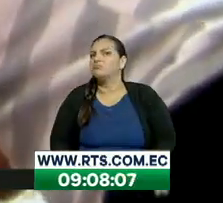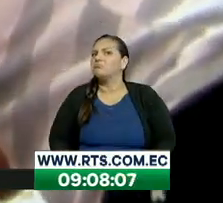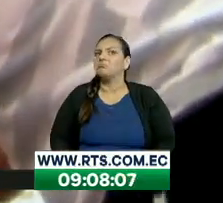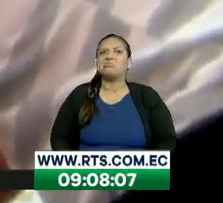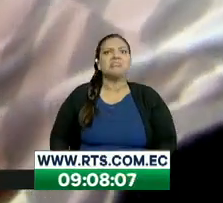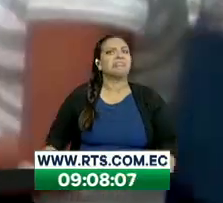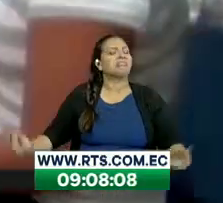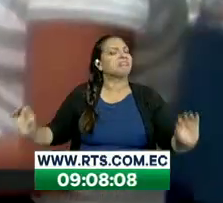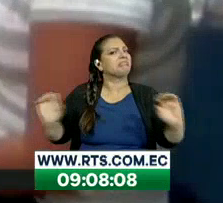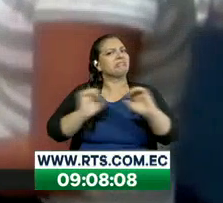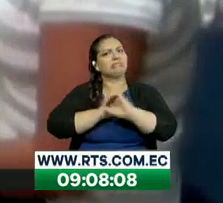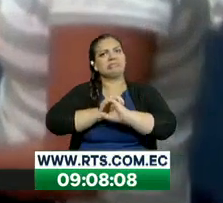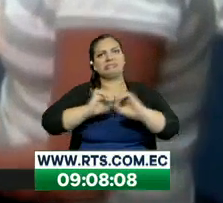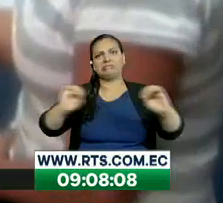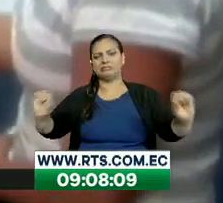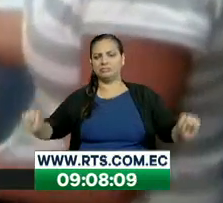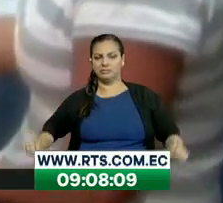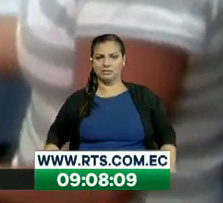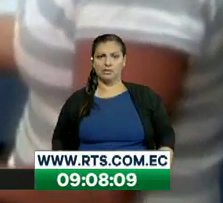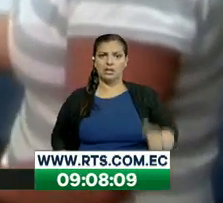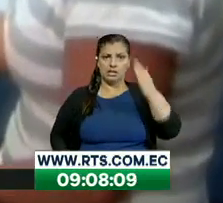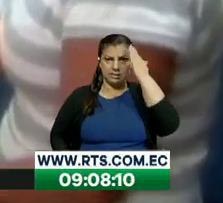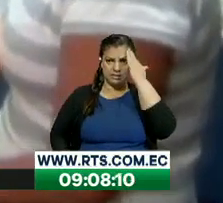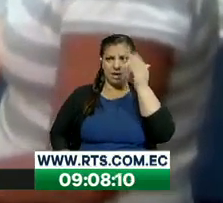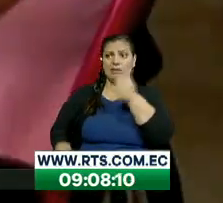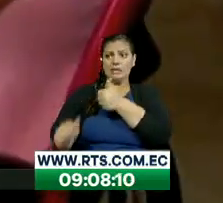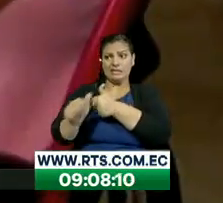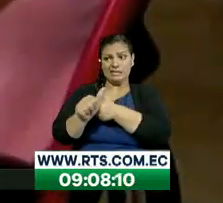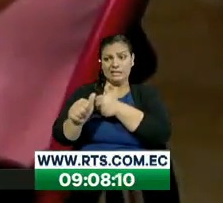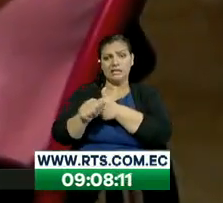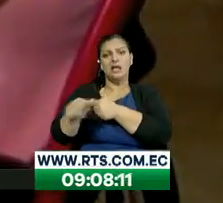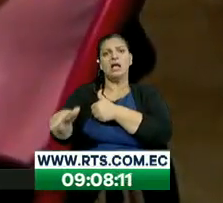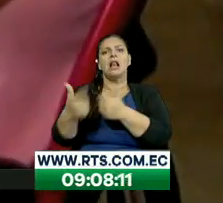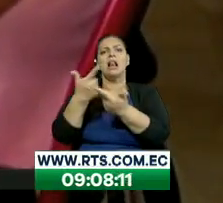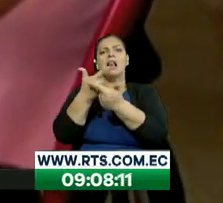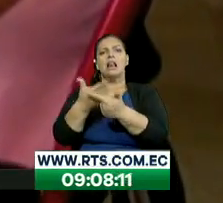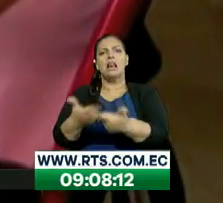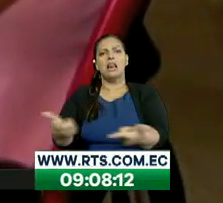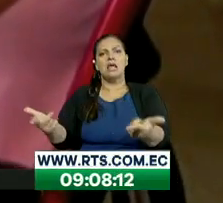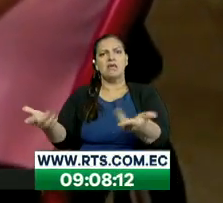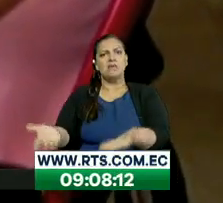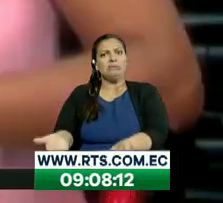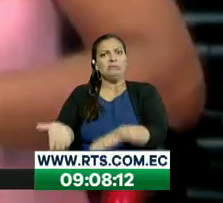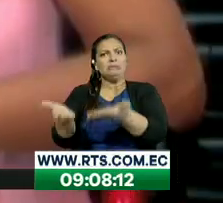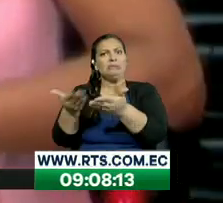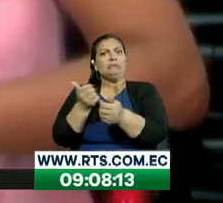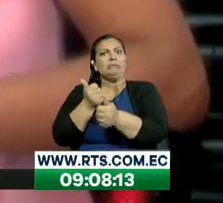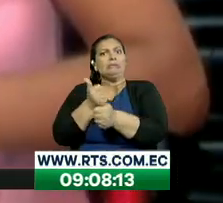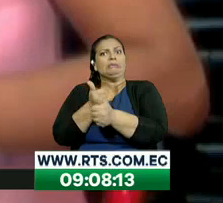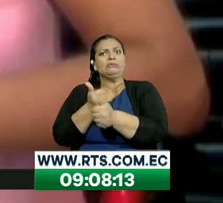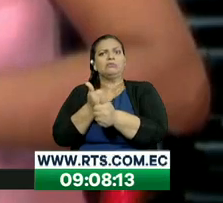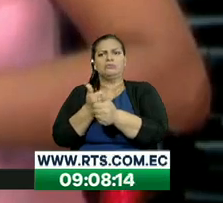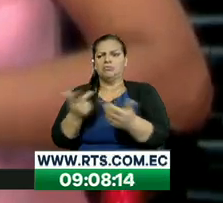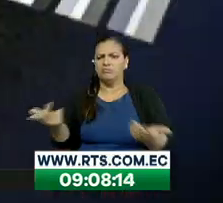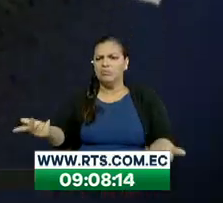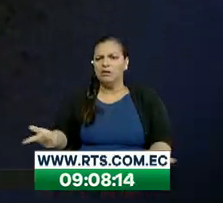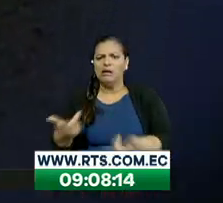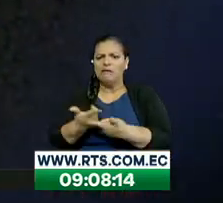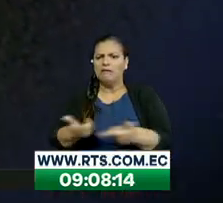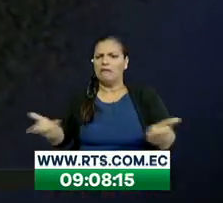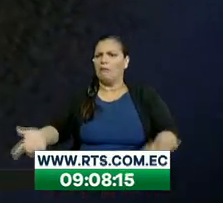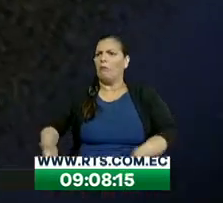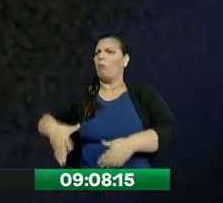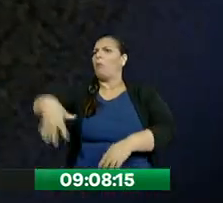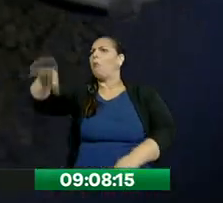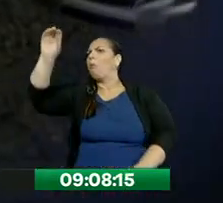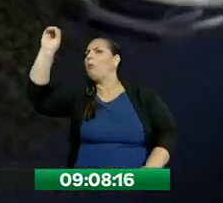Victoria, es preocupante que el principal implicado en este caso se encuentre a pocas semanas de cumplir su sentencia. Con